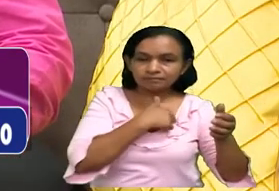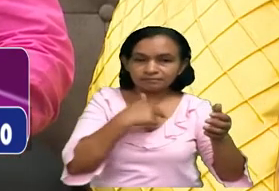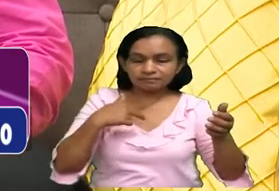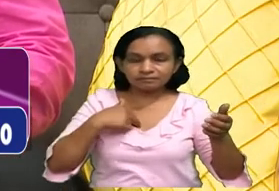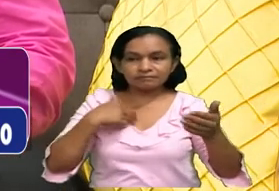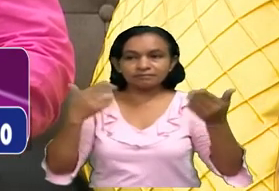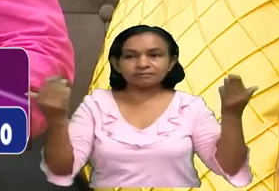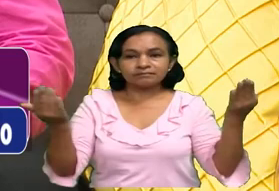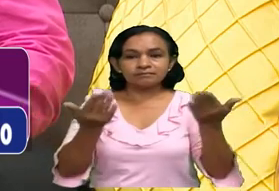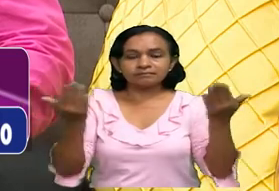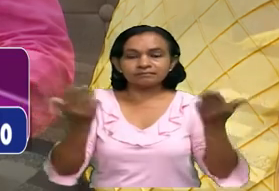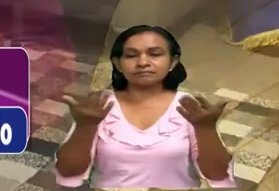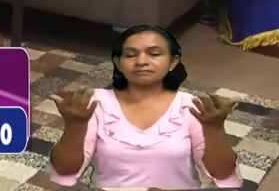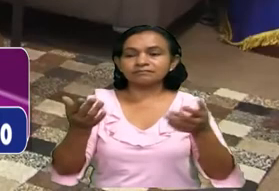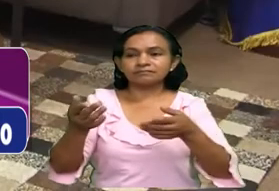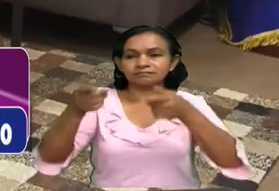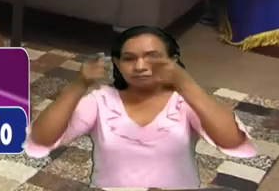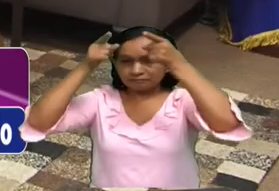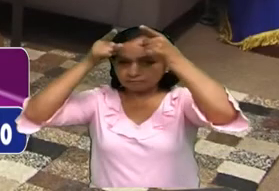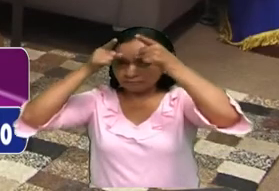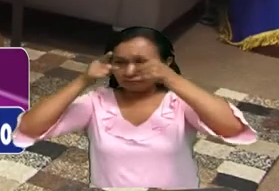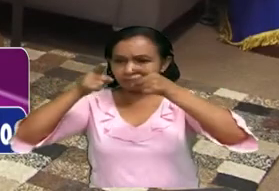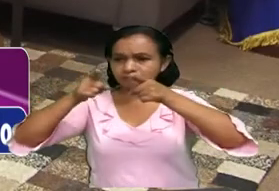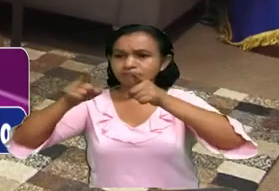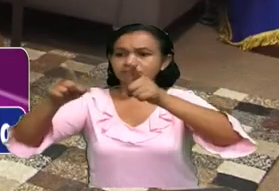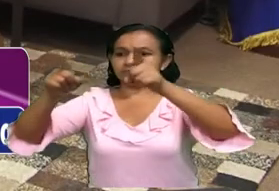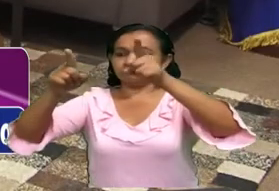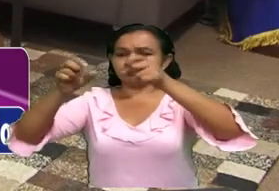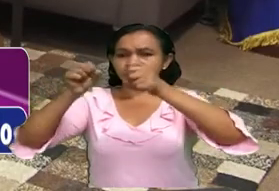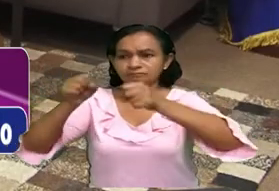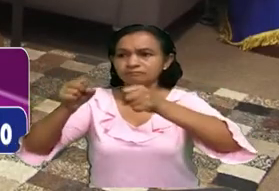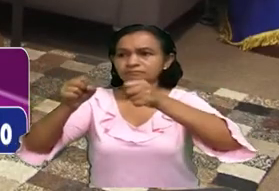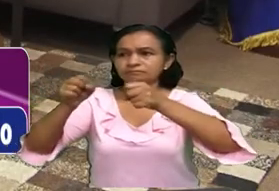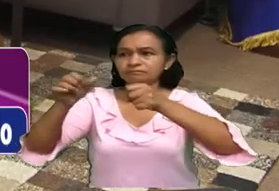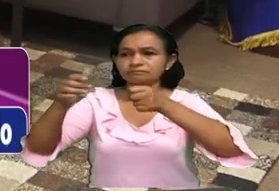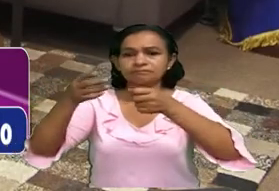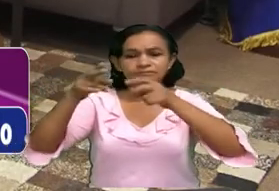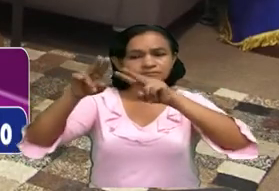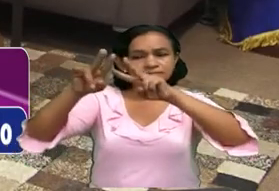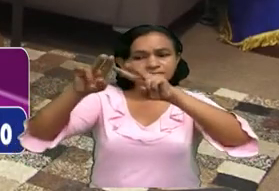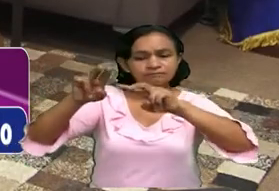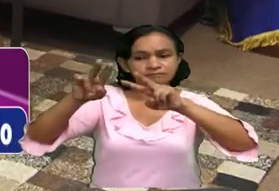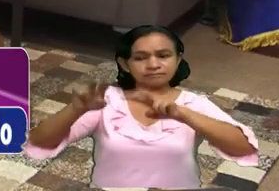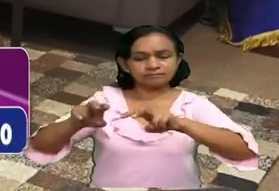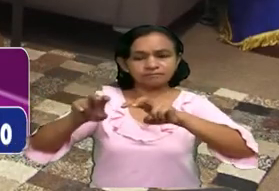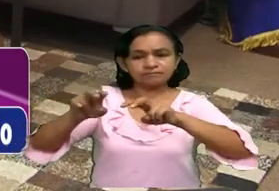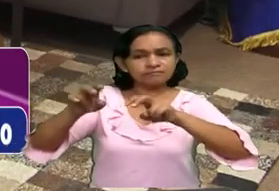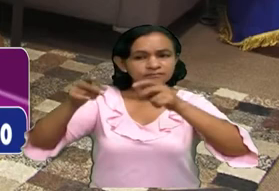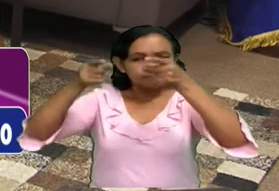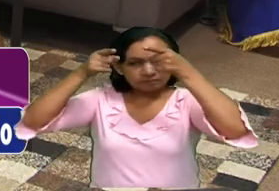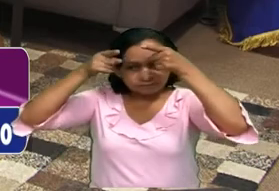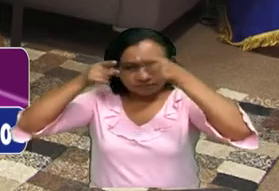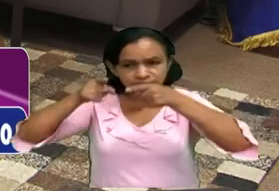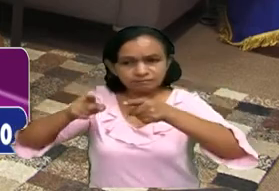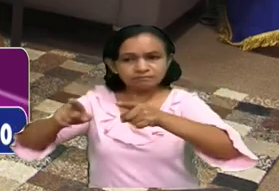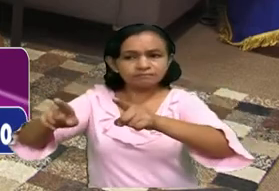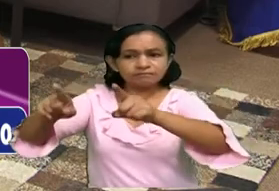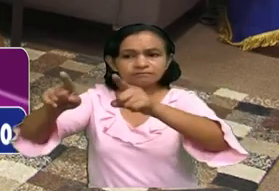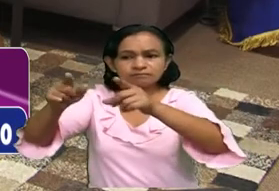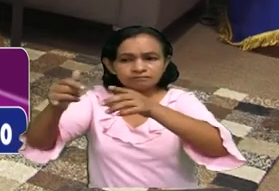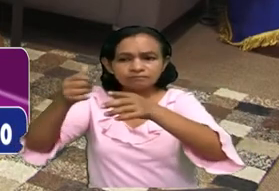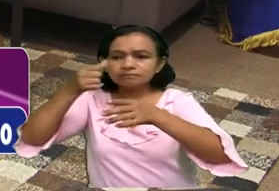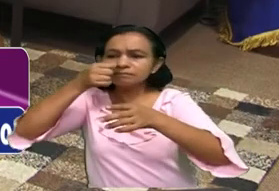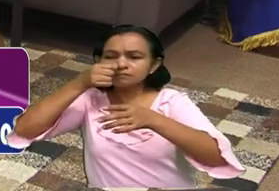selección de sementales, en el análisis de la fertilidad de estos